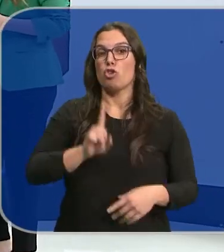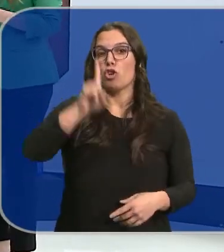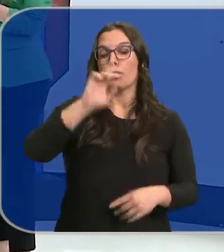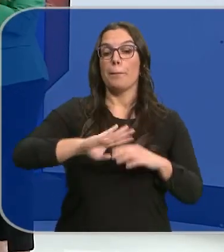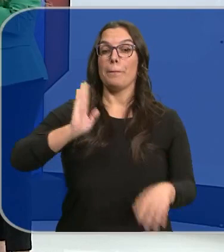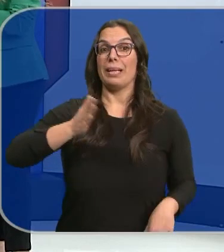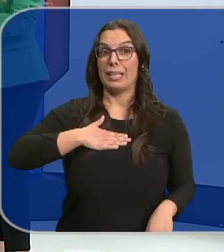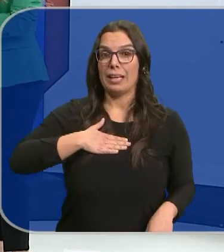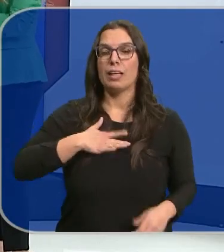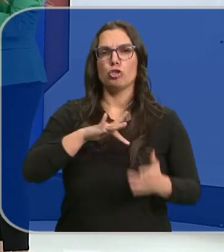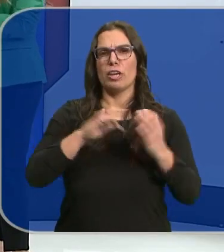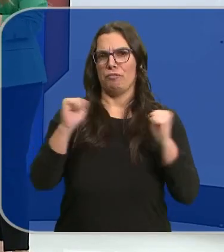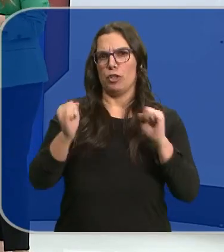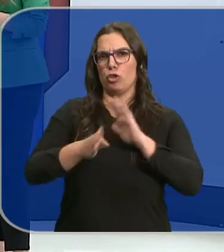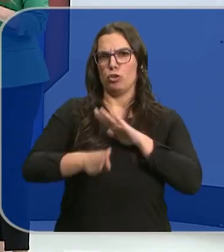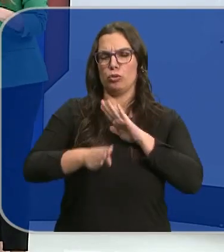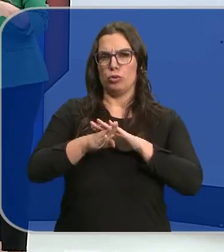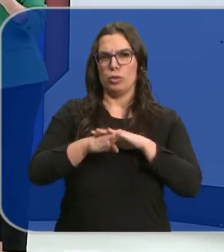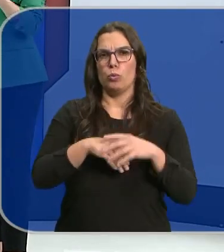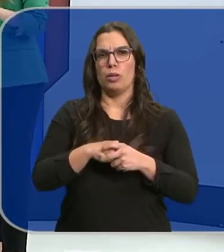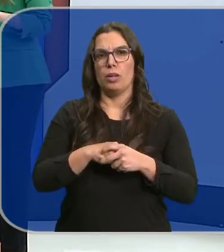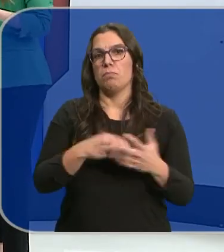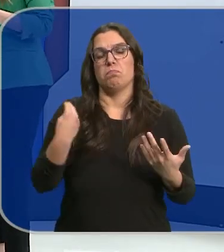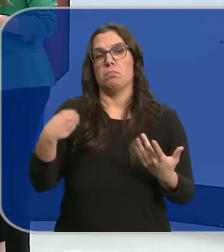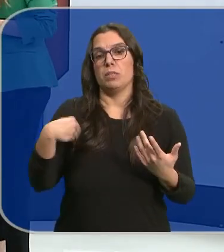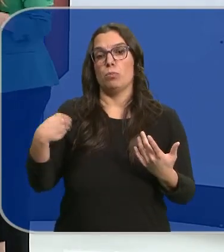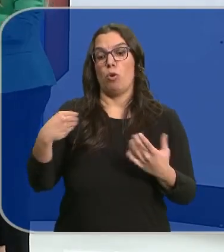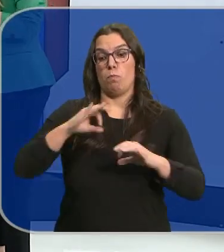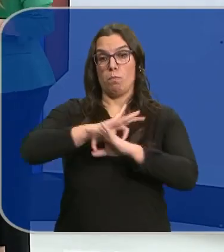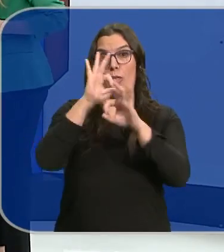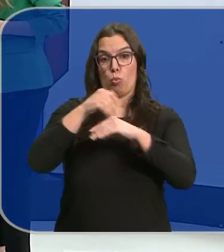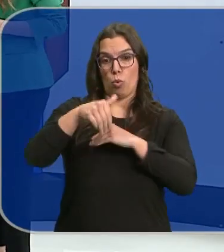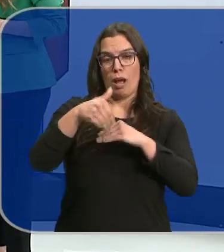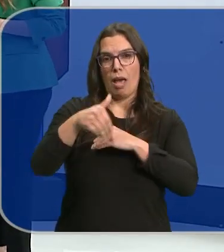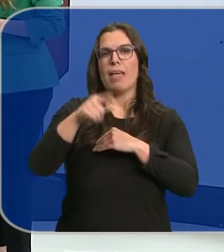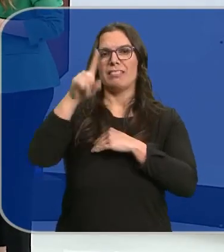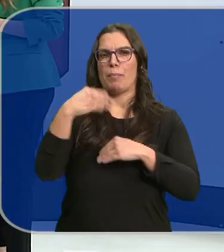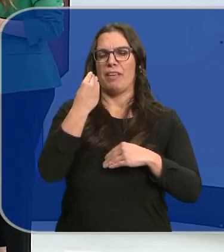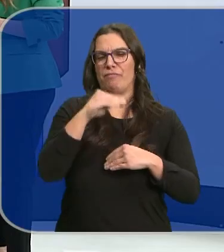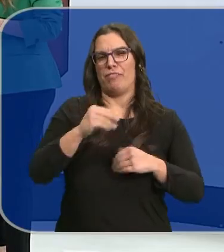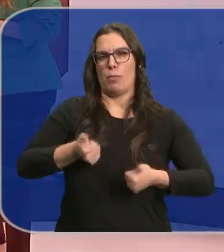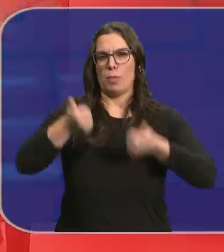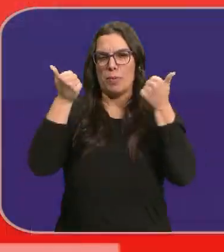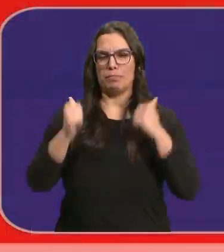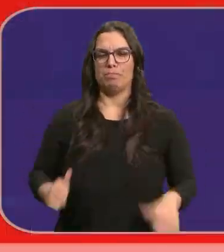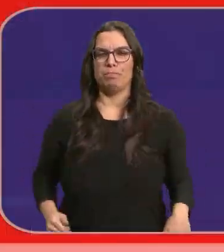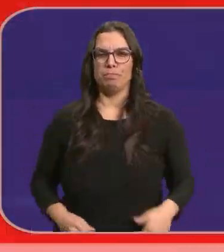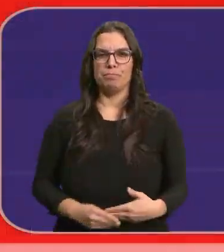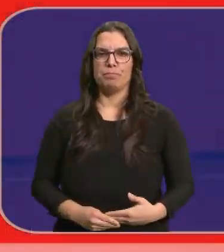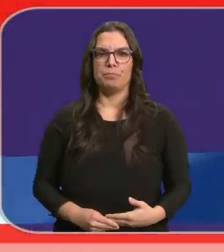para mañana seguiremos con ambiente frío. De hecho, las temperaturas mínimas durante la próxima madrugada también van a ser más frías.